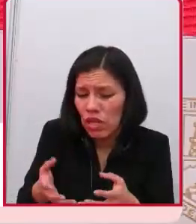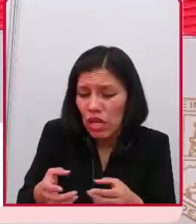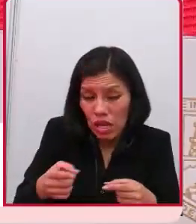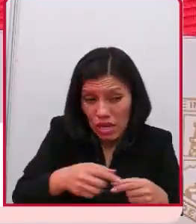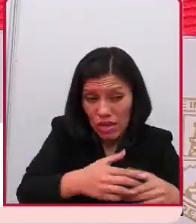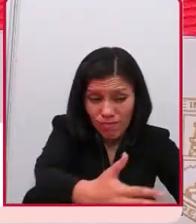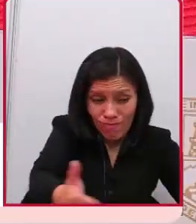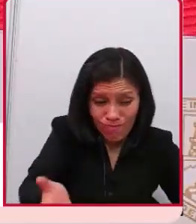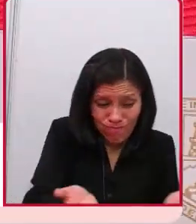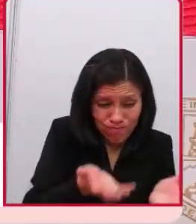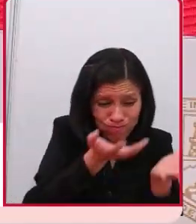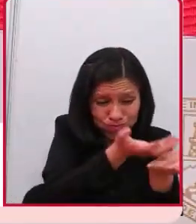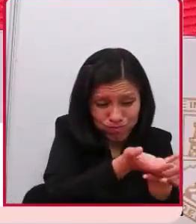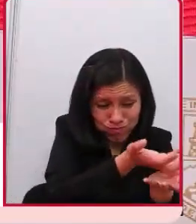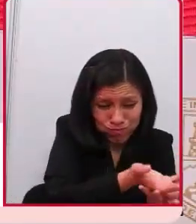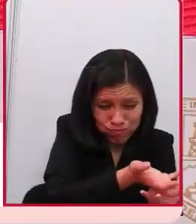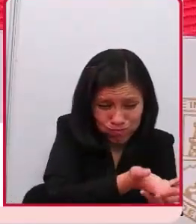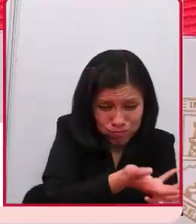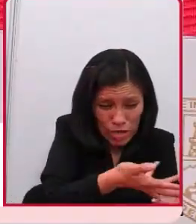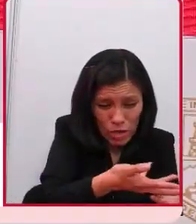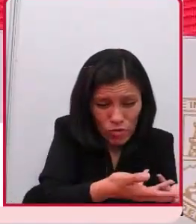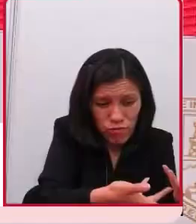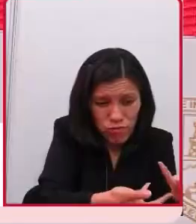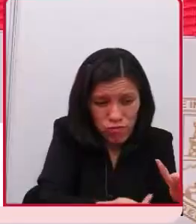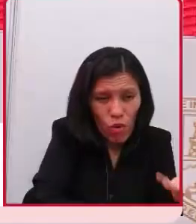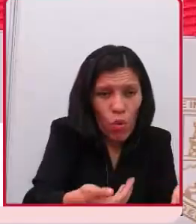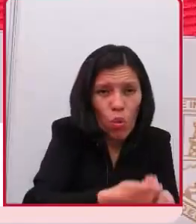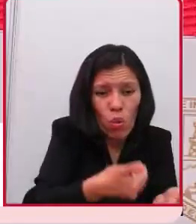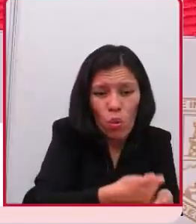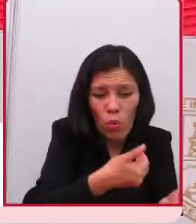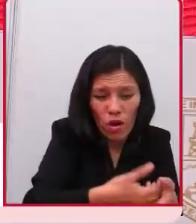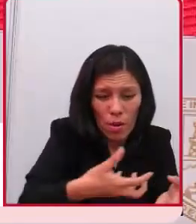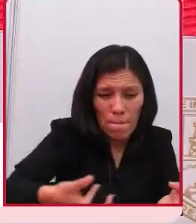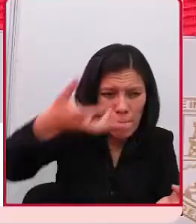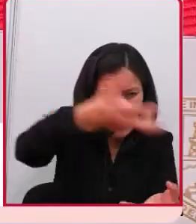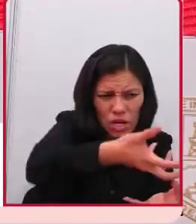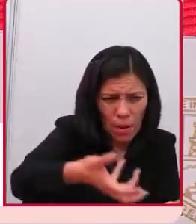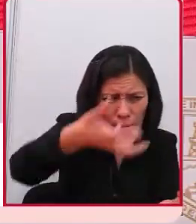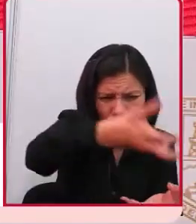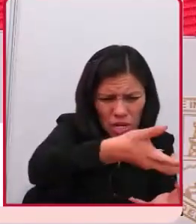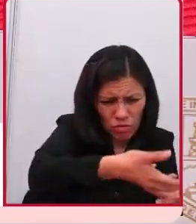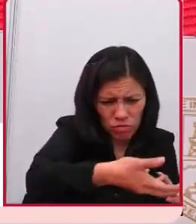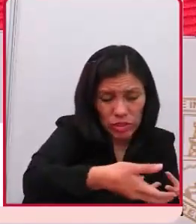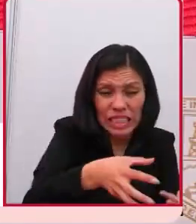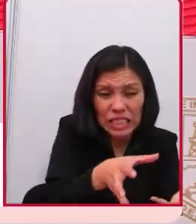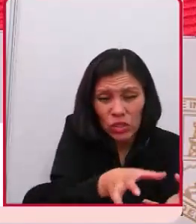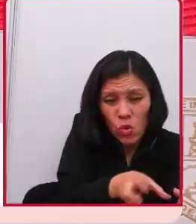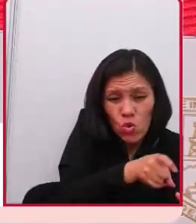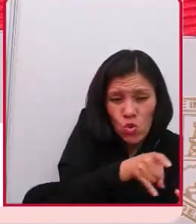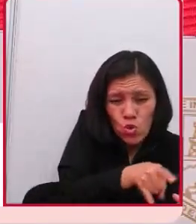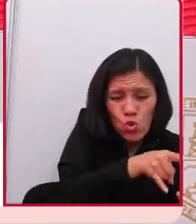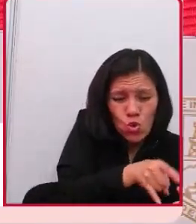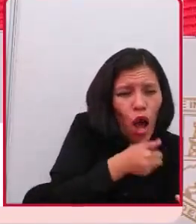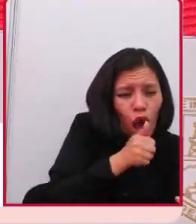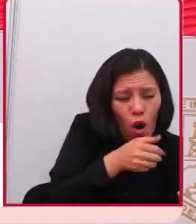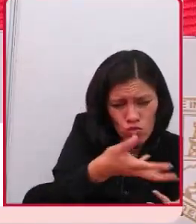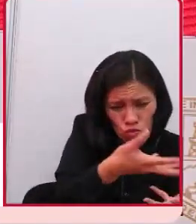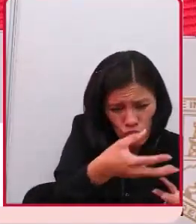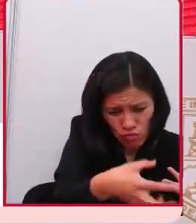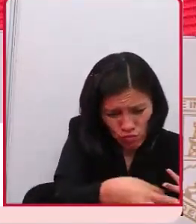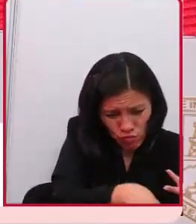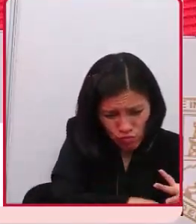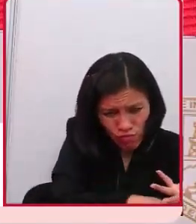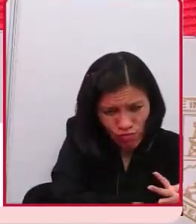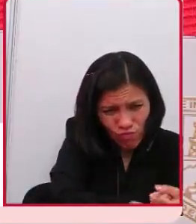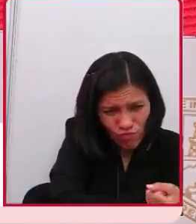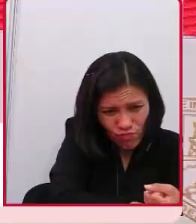bulk para que se mezcle con la nueva carga, recircule, poderle quitar agua y darle una oportunidad más de procesamiento. ¿Y cuánto de